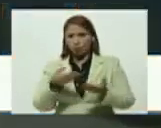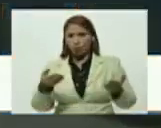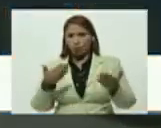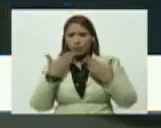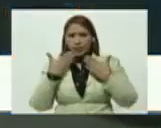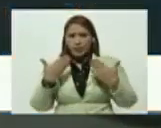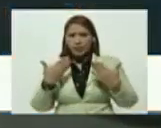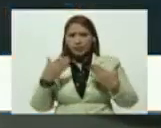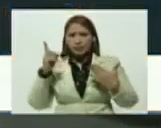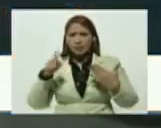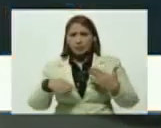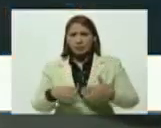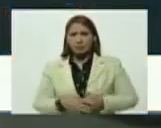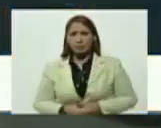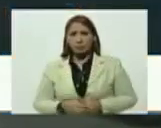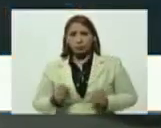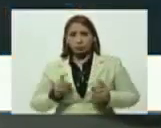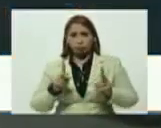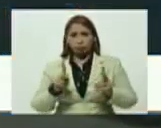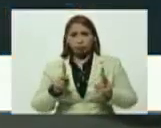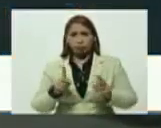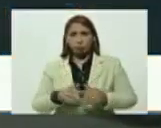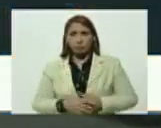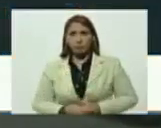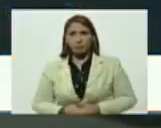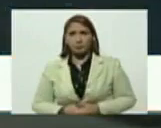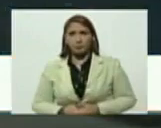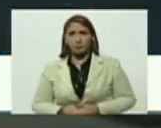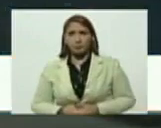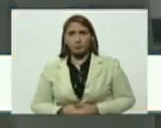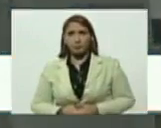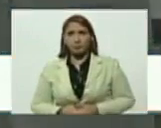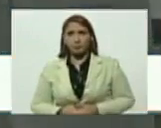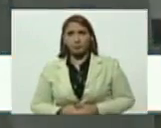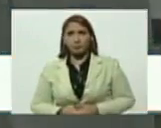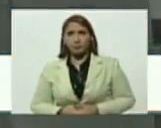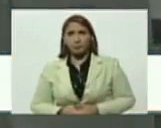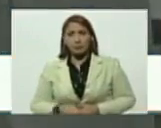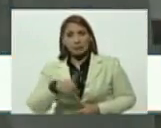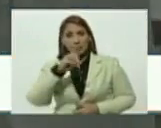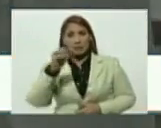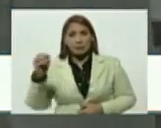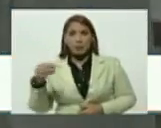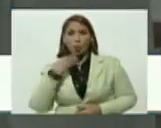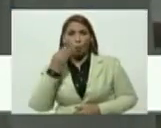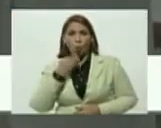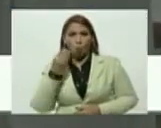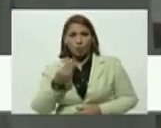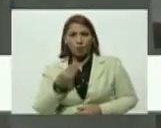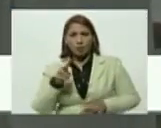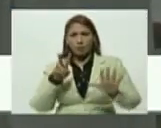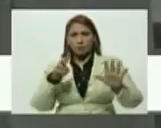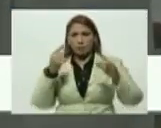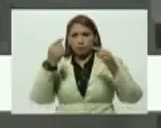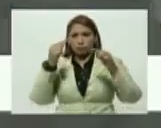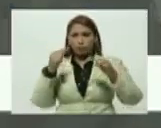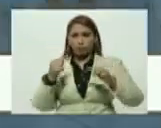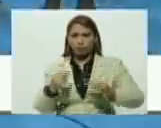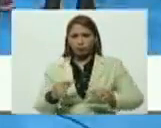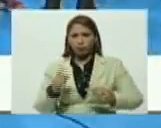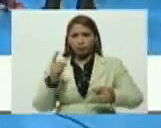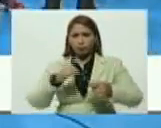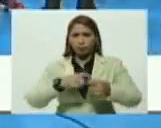muchas gracias de verdad por esta oportunidad. 100 jóvenes, presidente, en sus 7 vértices en la producción y en esta inserción